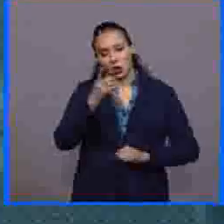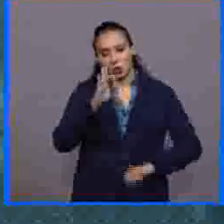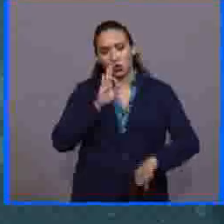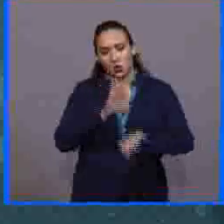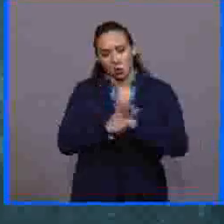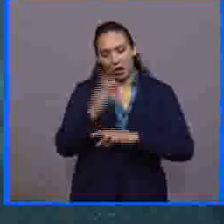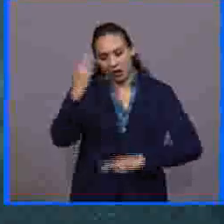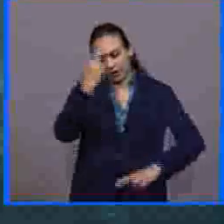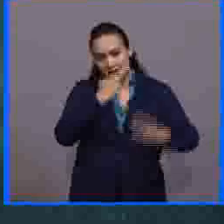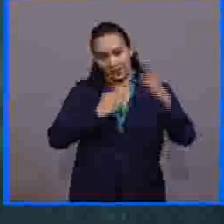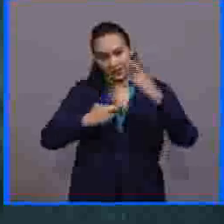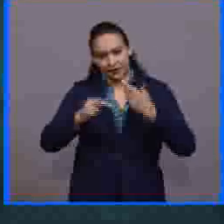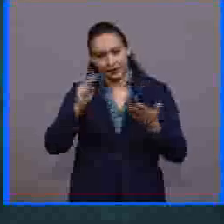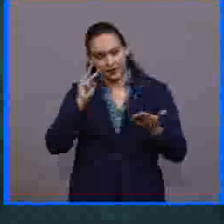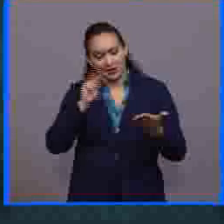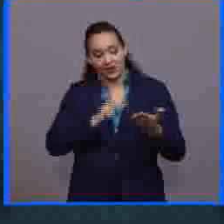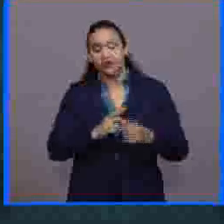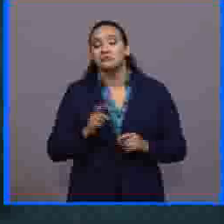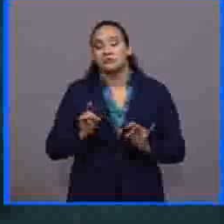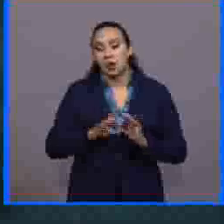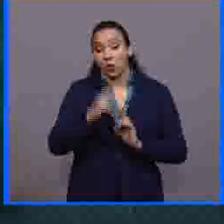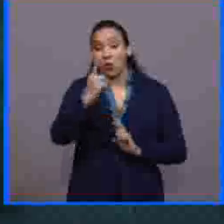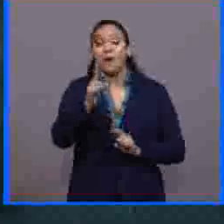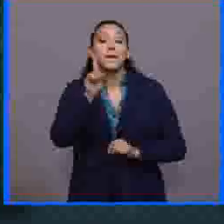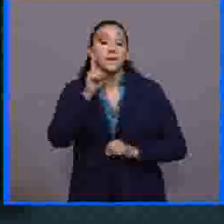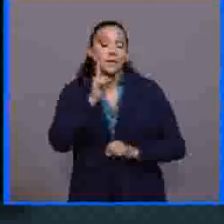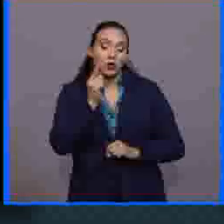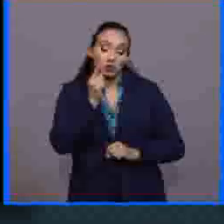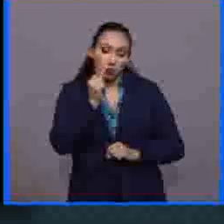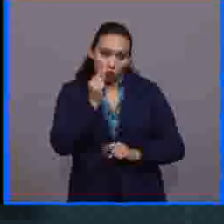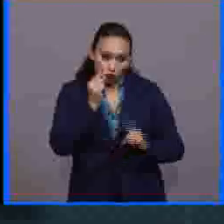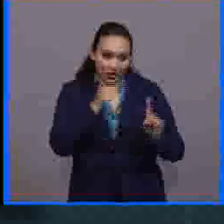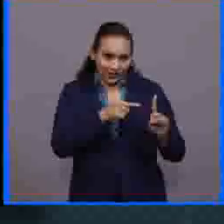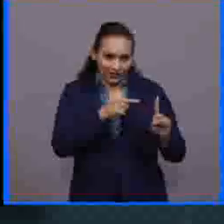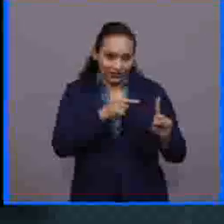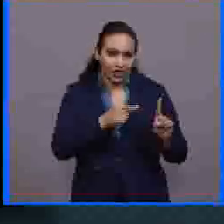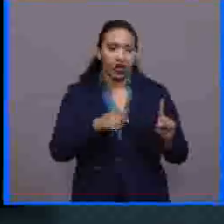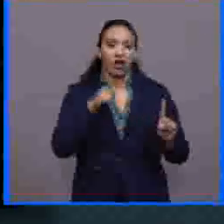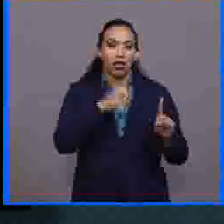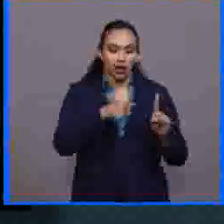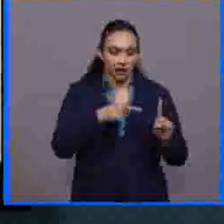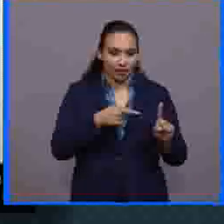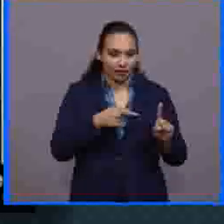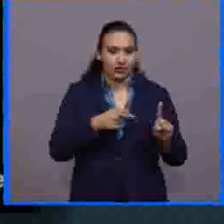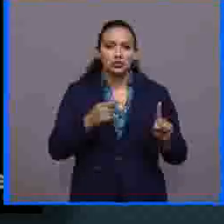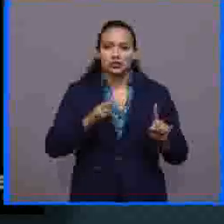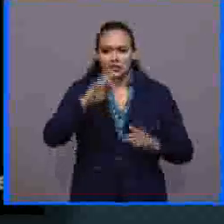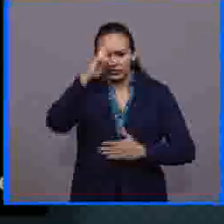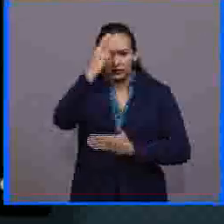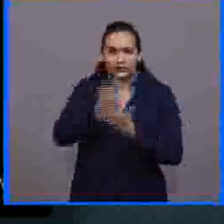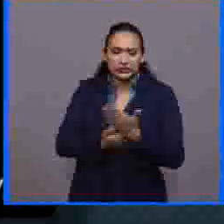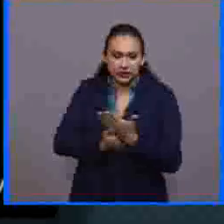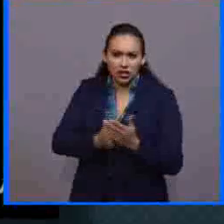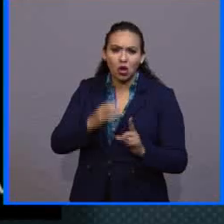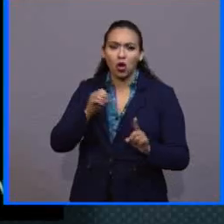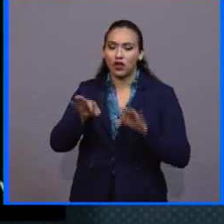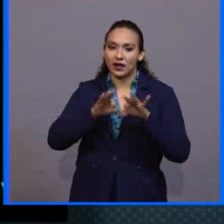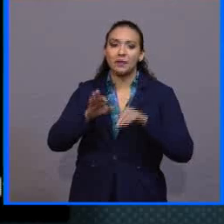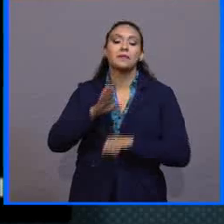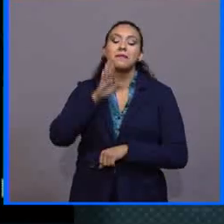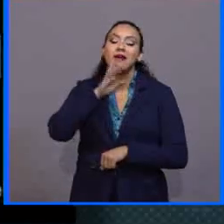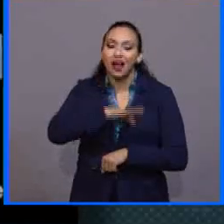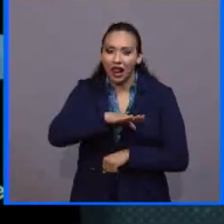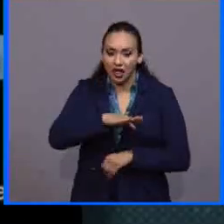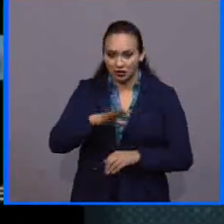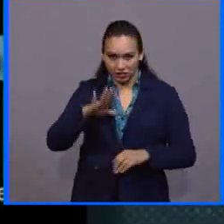revisión, en el que determinó que si un elemento perteneciente a la Secretaría de Seguridad Pública comete un delito o actúa fuera de los